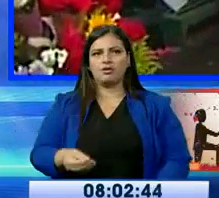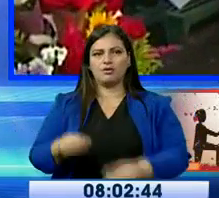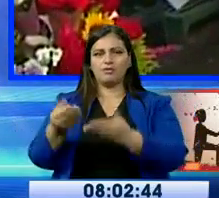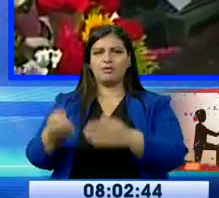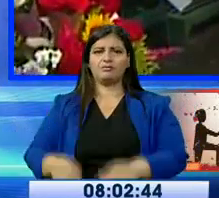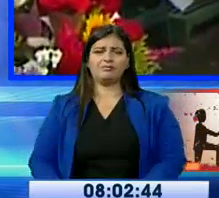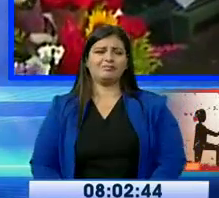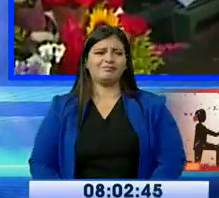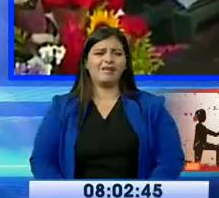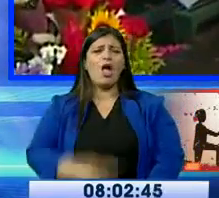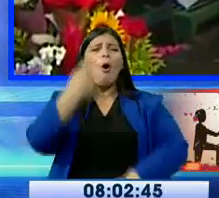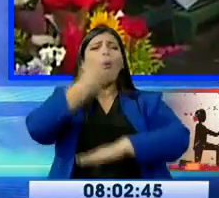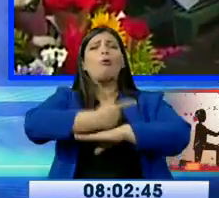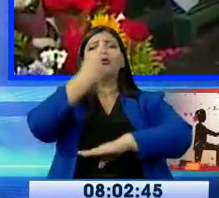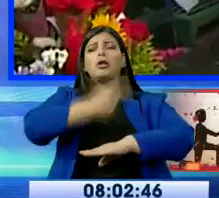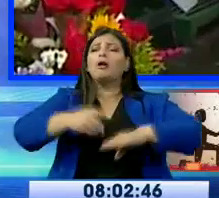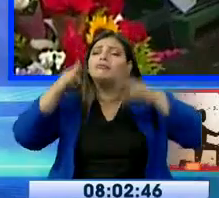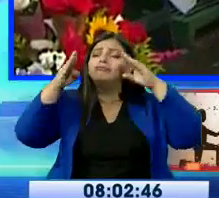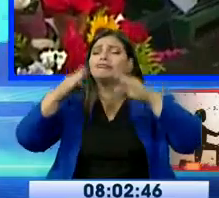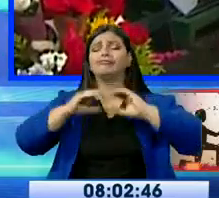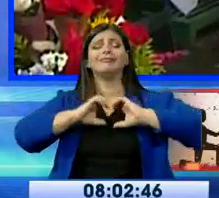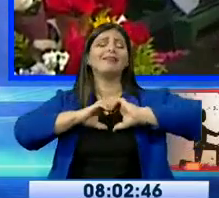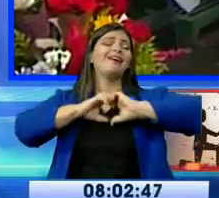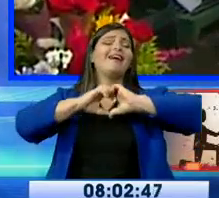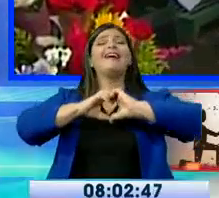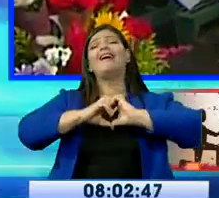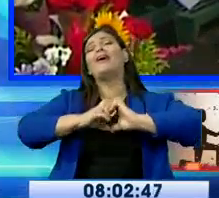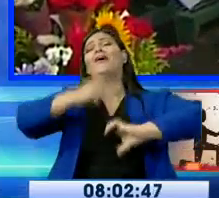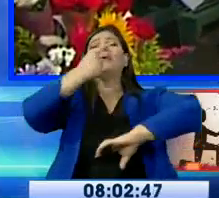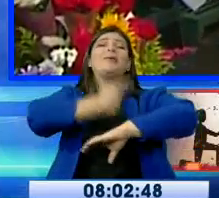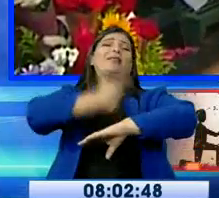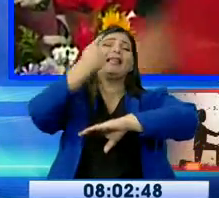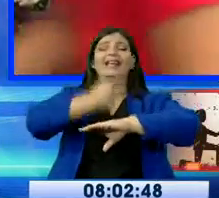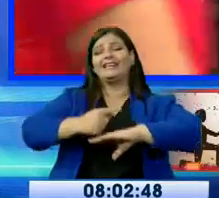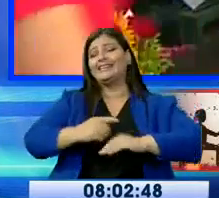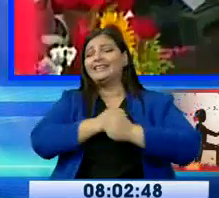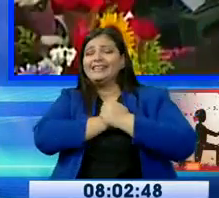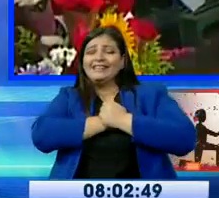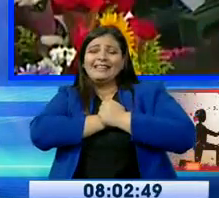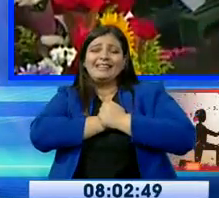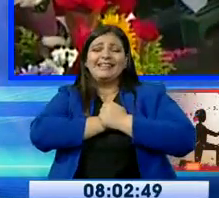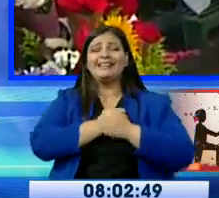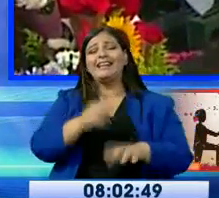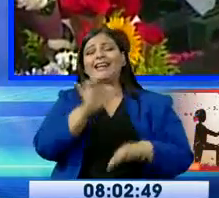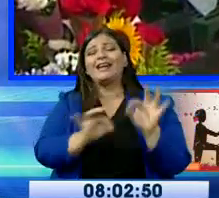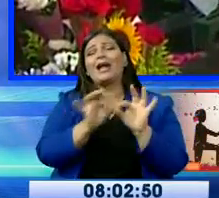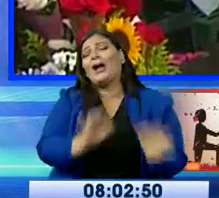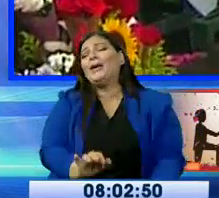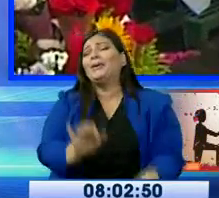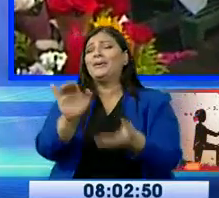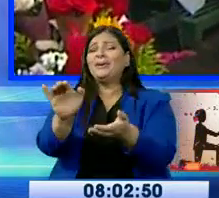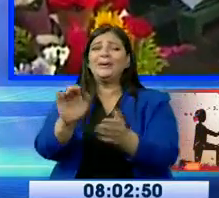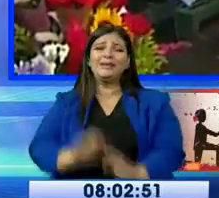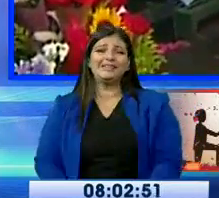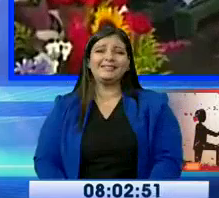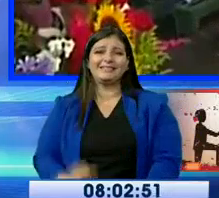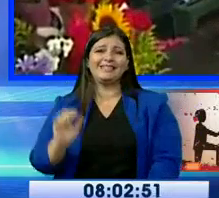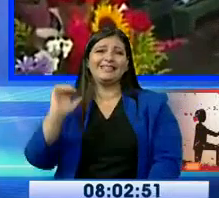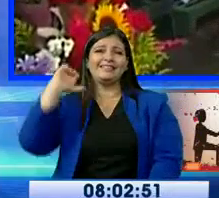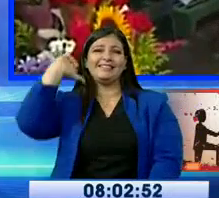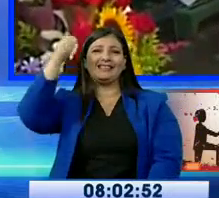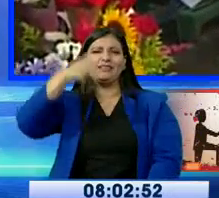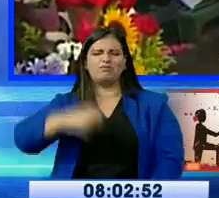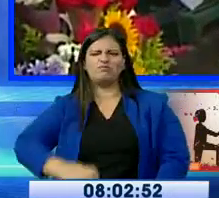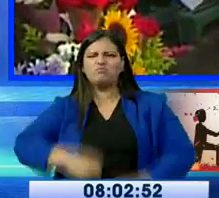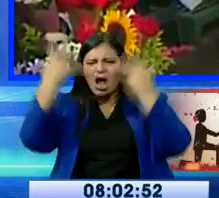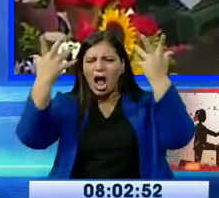ya sale de aquí. ¿Sí o no? Claro, pues solo hoy día nomás es. Contreras. Pero es bonito, es bonito. Qué bonito, eso debe